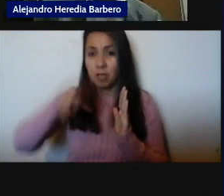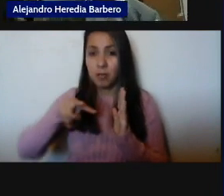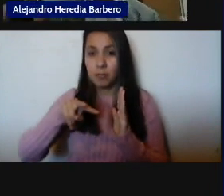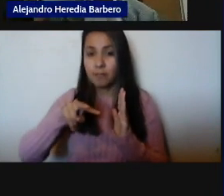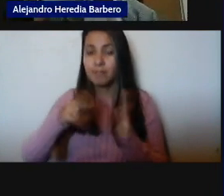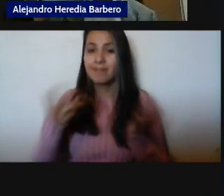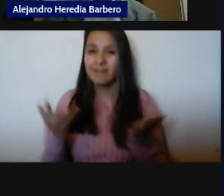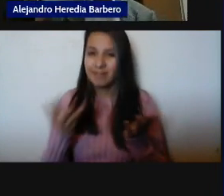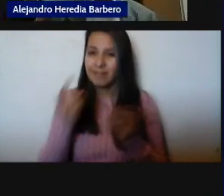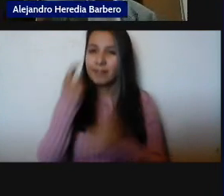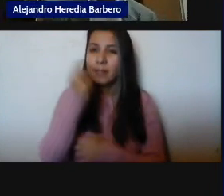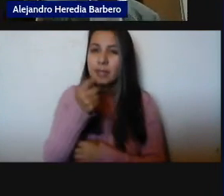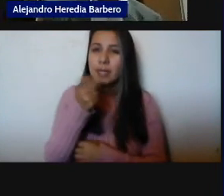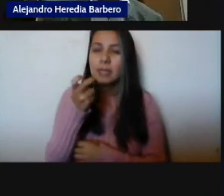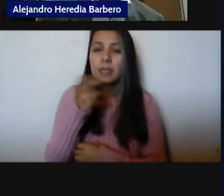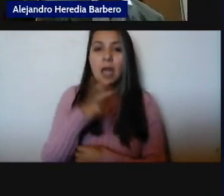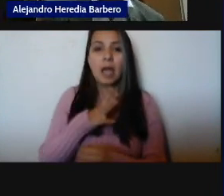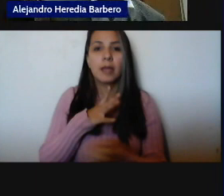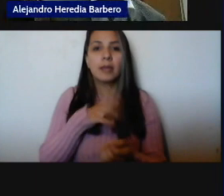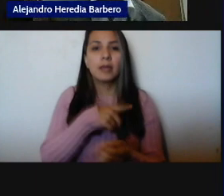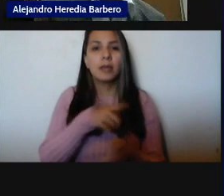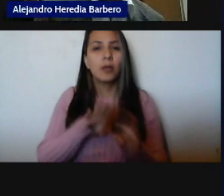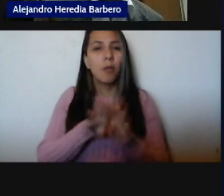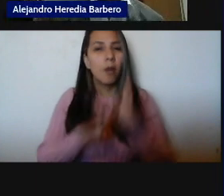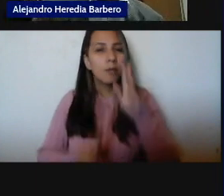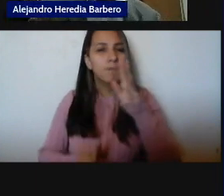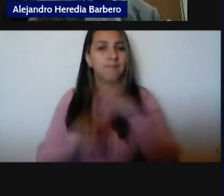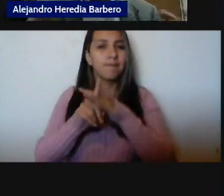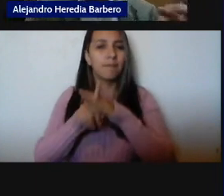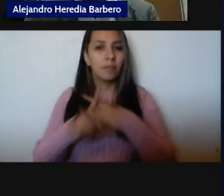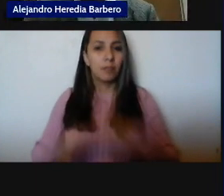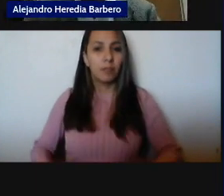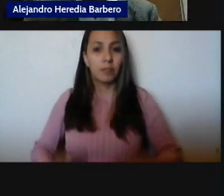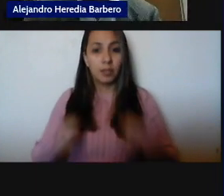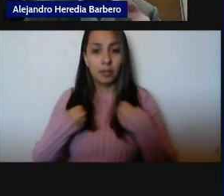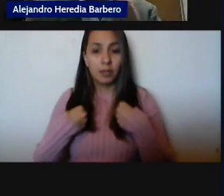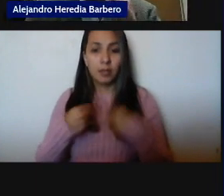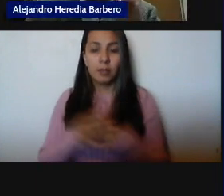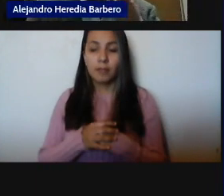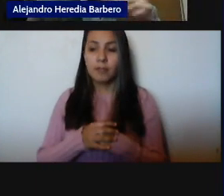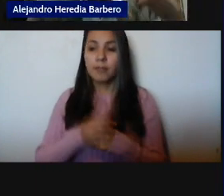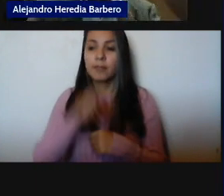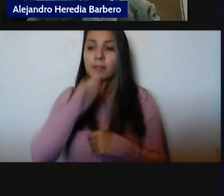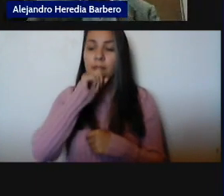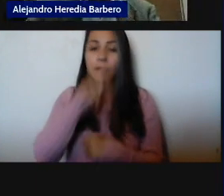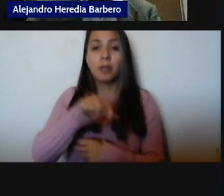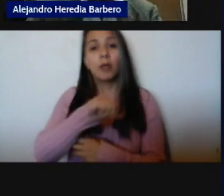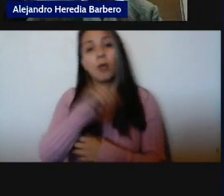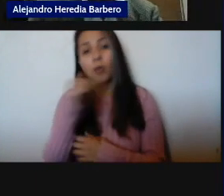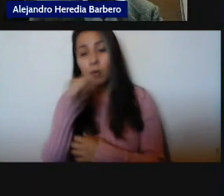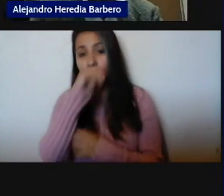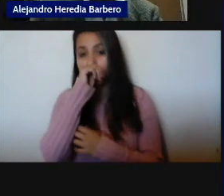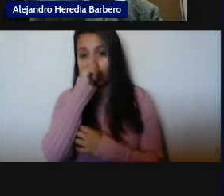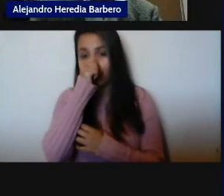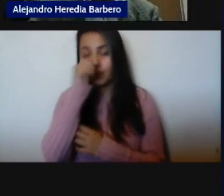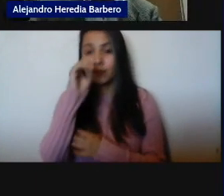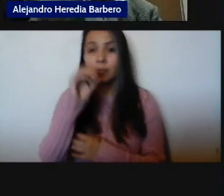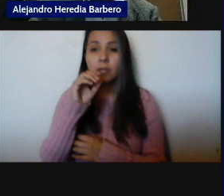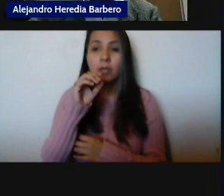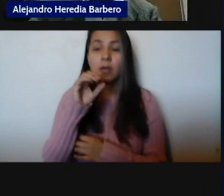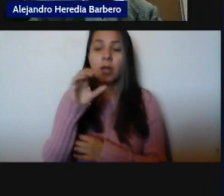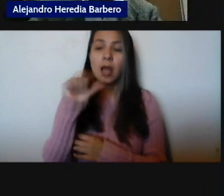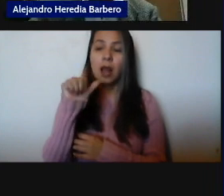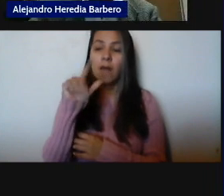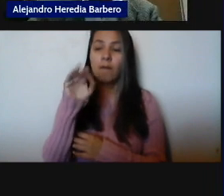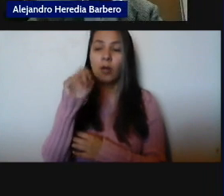que tiene que tocarse eventualmente en la investigación científica, que es el origen de la vida. Luego, tenemos también los trabajos de Oparin, que son trabajos posteriores a